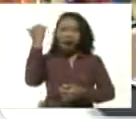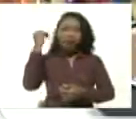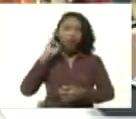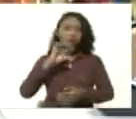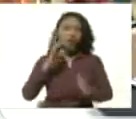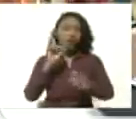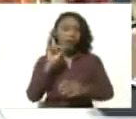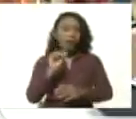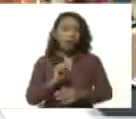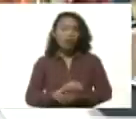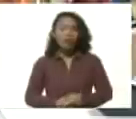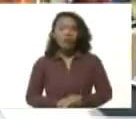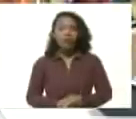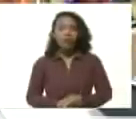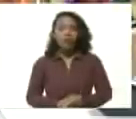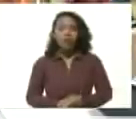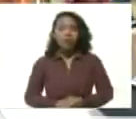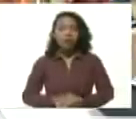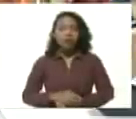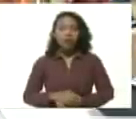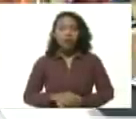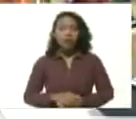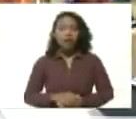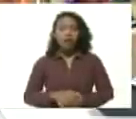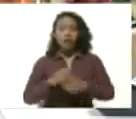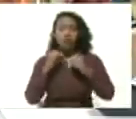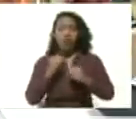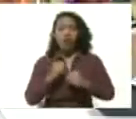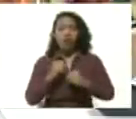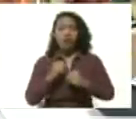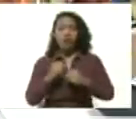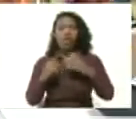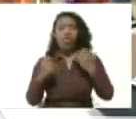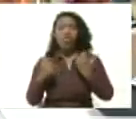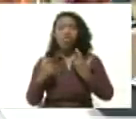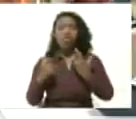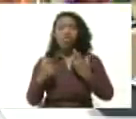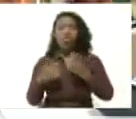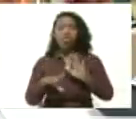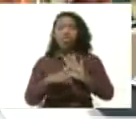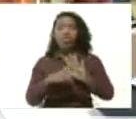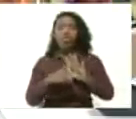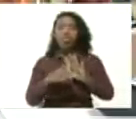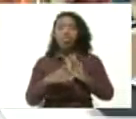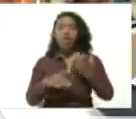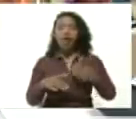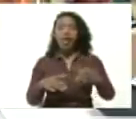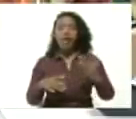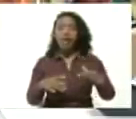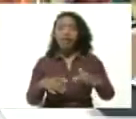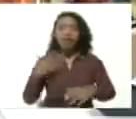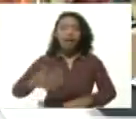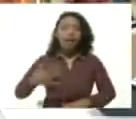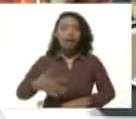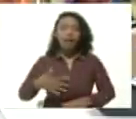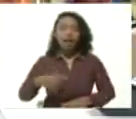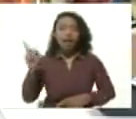Hitler. La derecha, la extrema derecha, en su tiempo sembró este odio